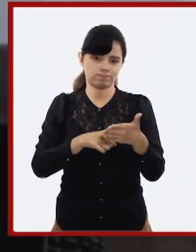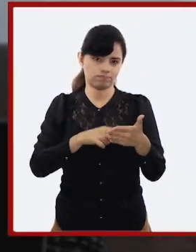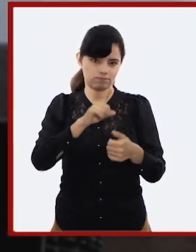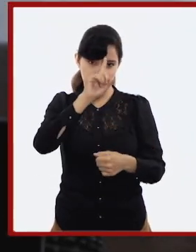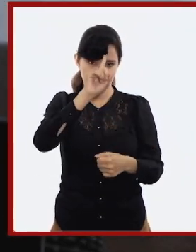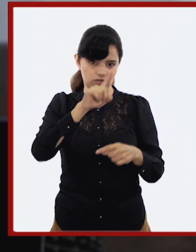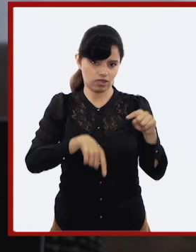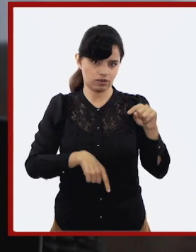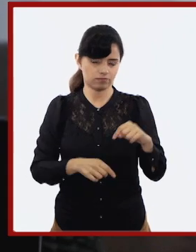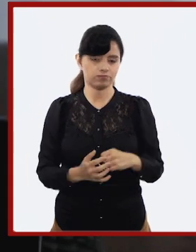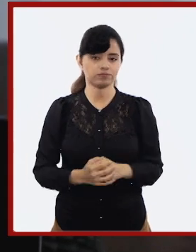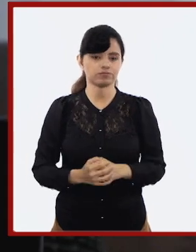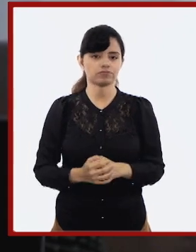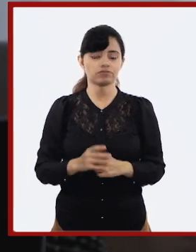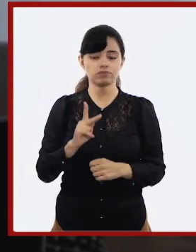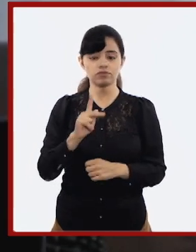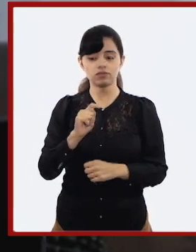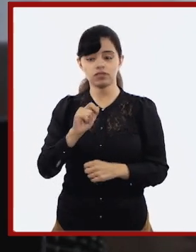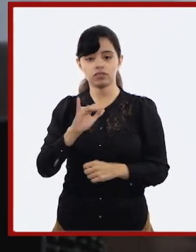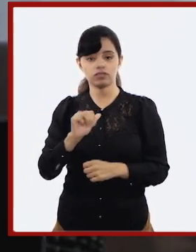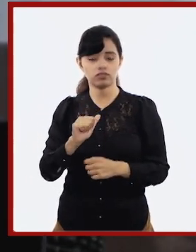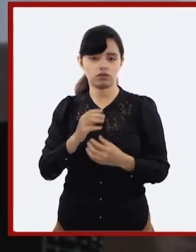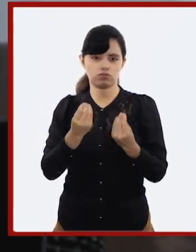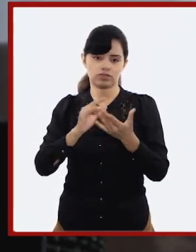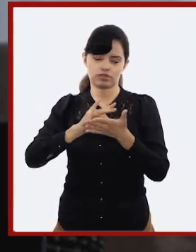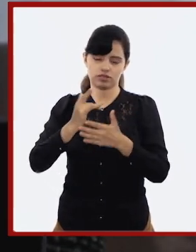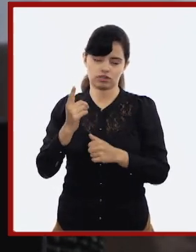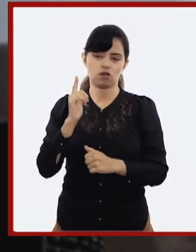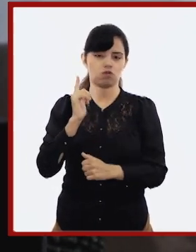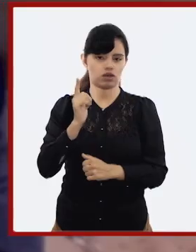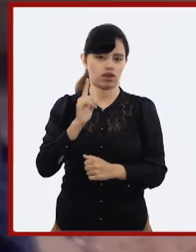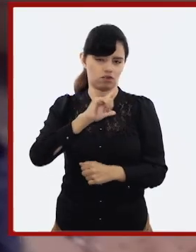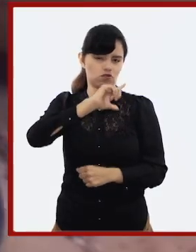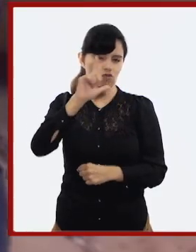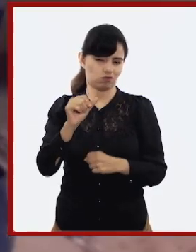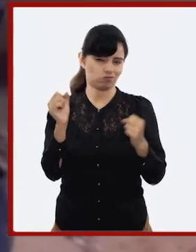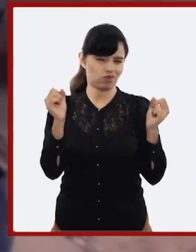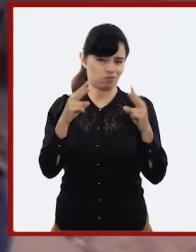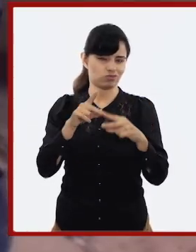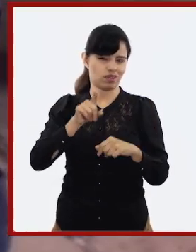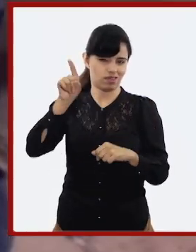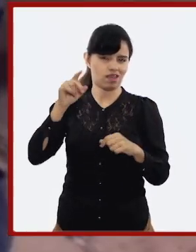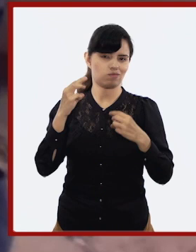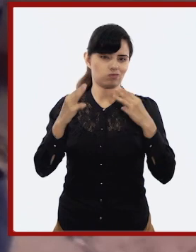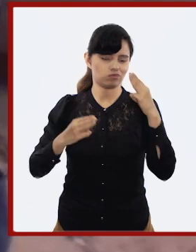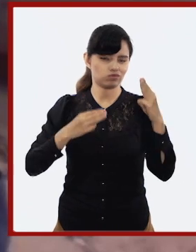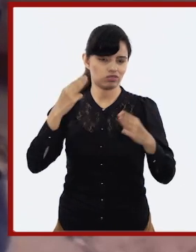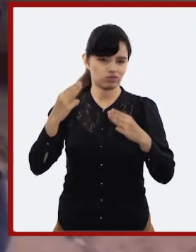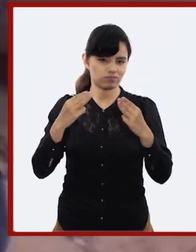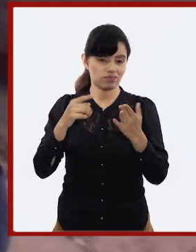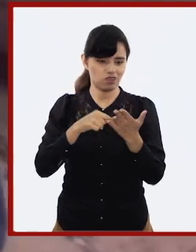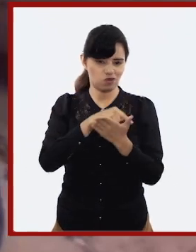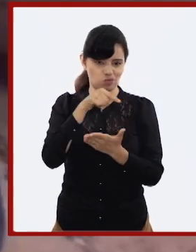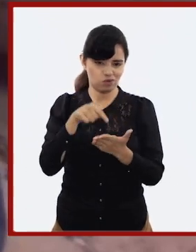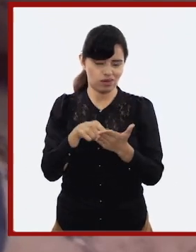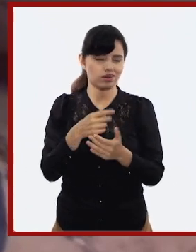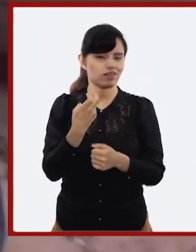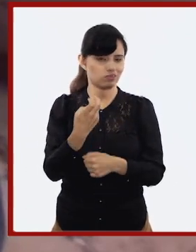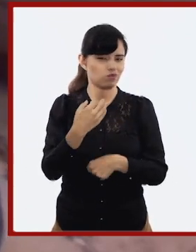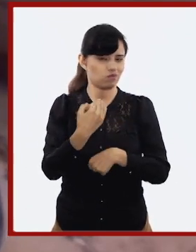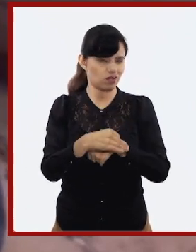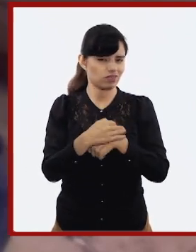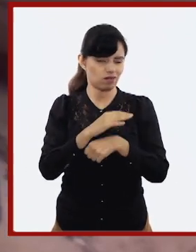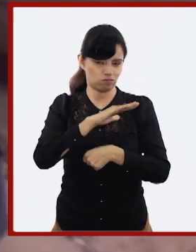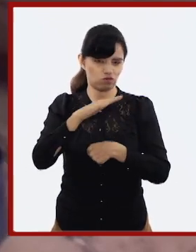Patricia, muchísimas gracias y espero que nos podamos ver pronto ya en el museo. Sin duda este espacio queda como una asignatura pendiente para que la visitemos,